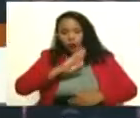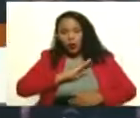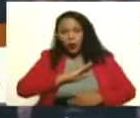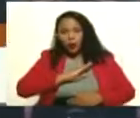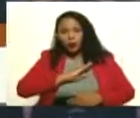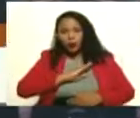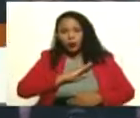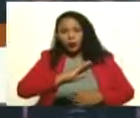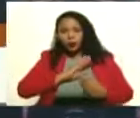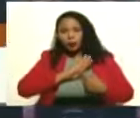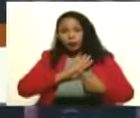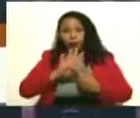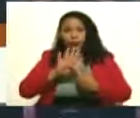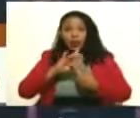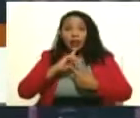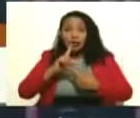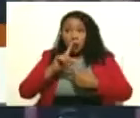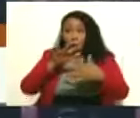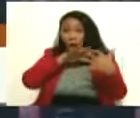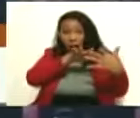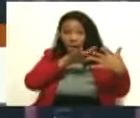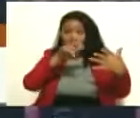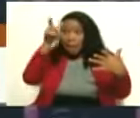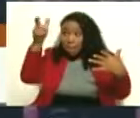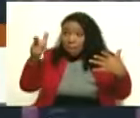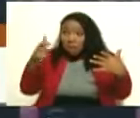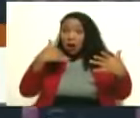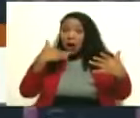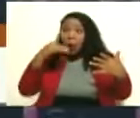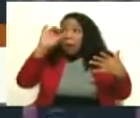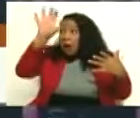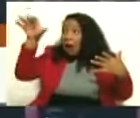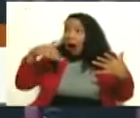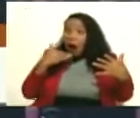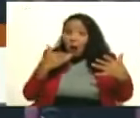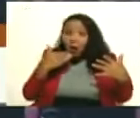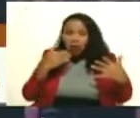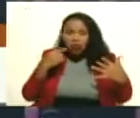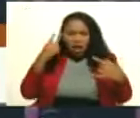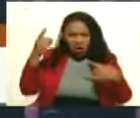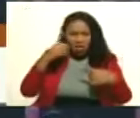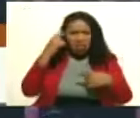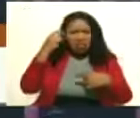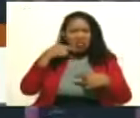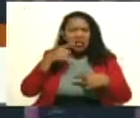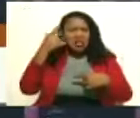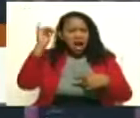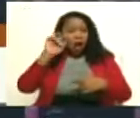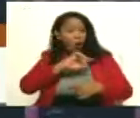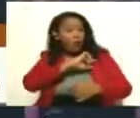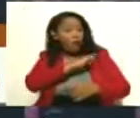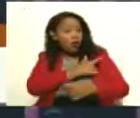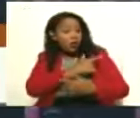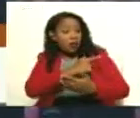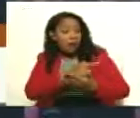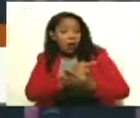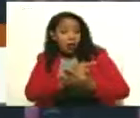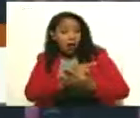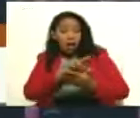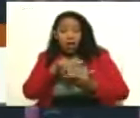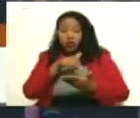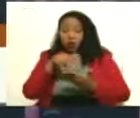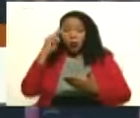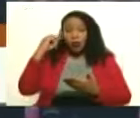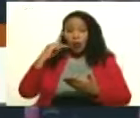eso le declaramos la guerra a alguien? No. Ah, porque ellos dicen que como está la Fuerza Armada Nacional